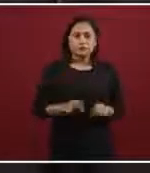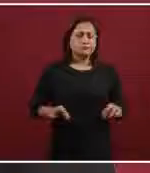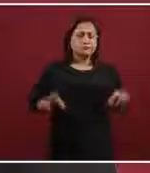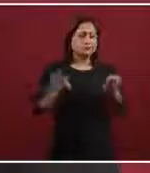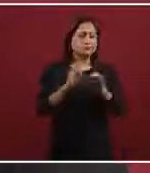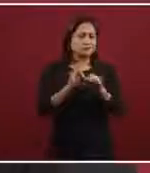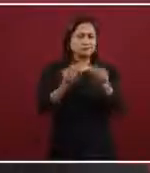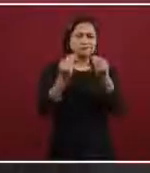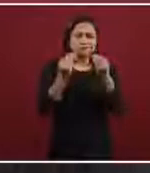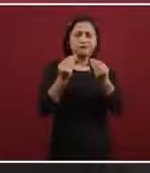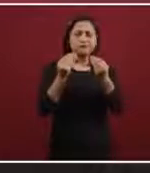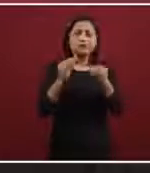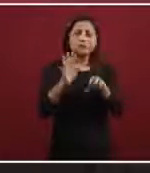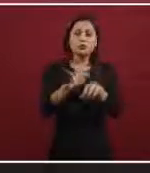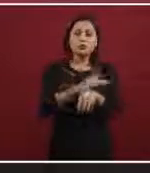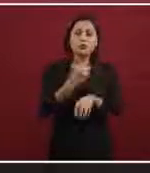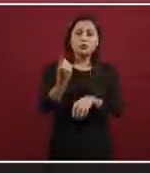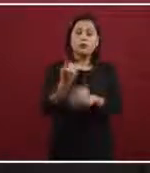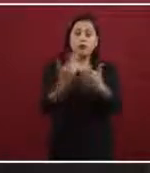nueva